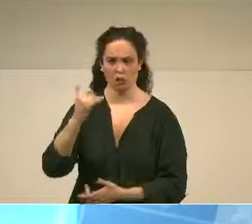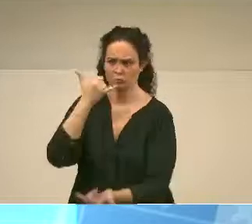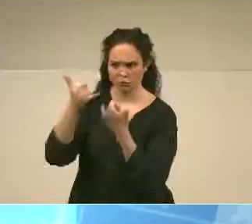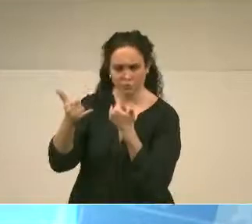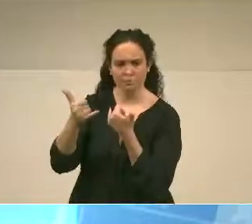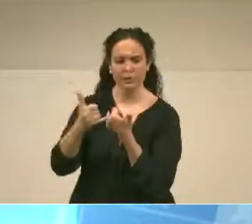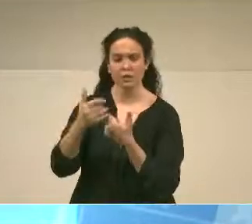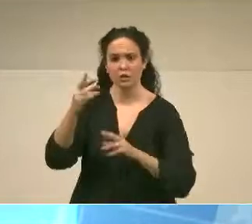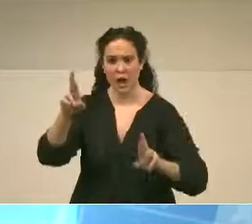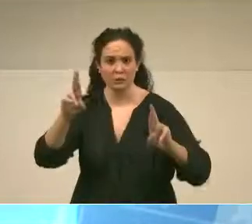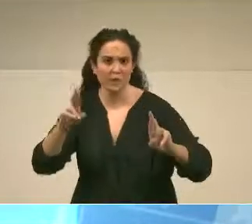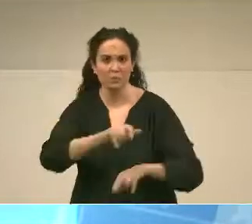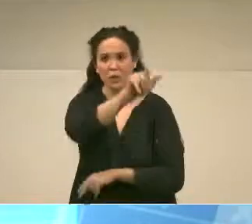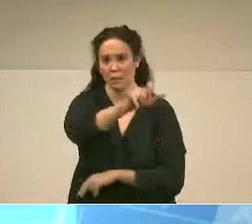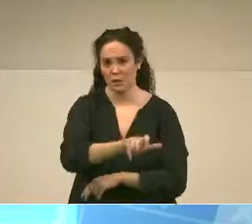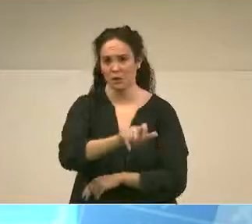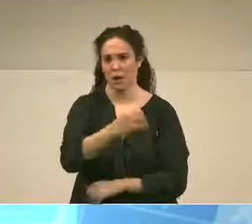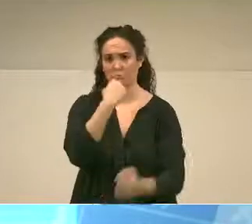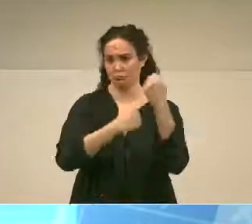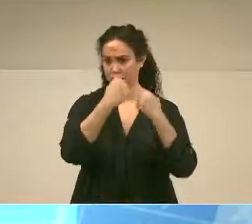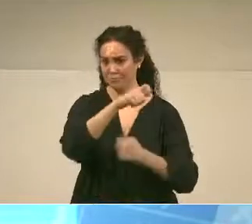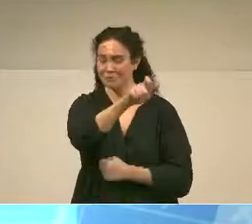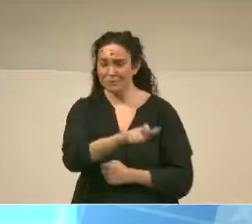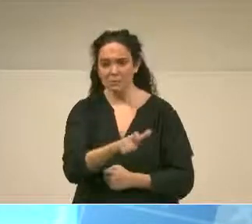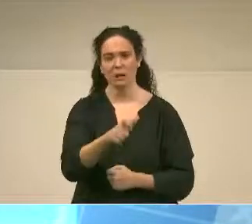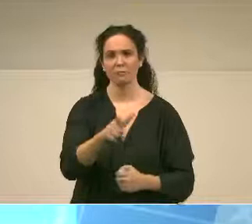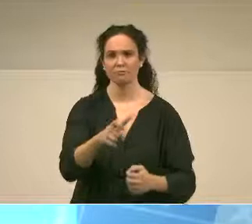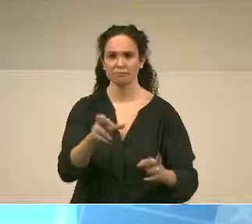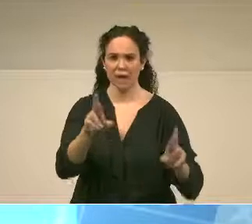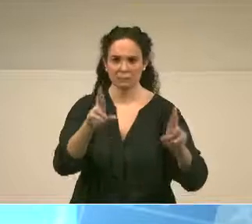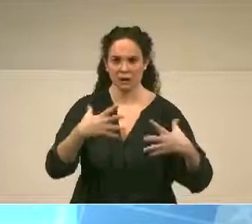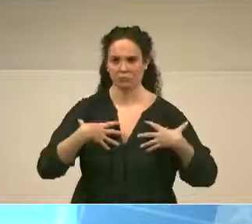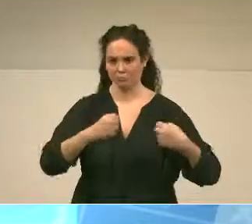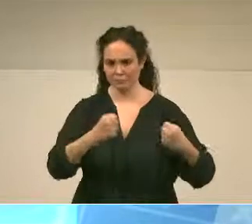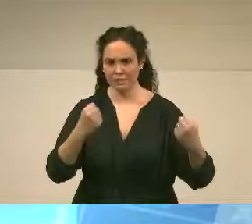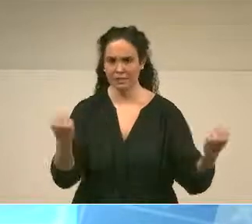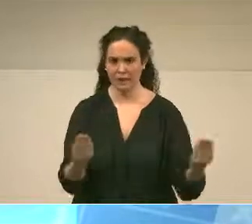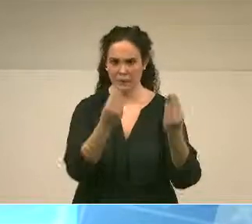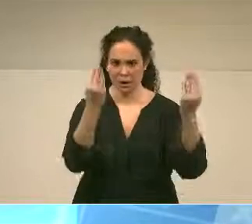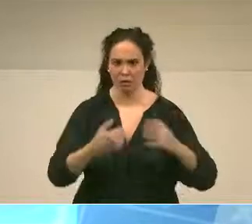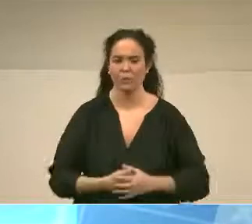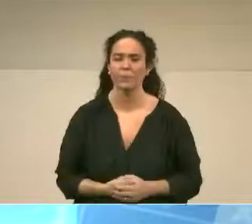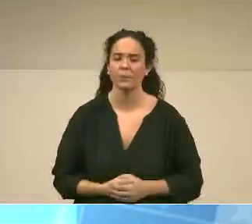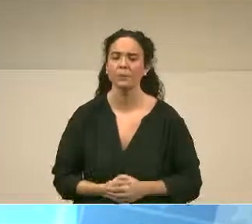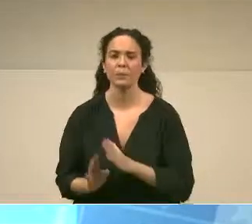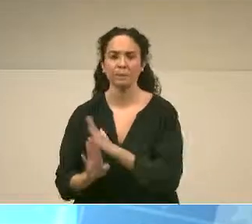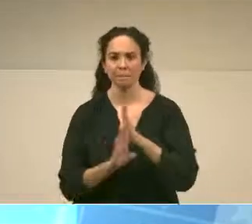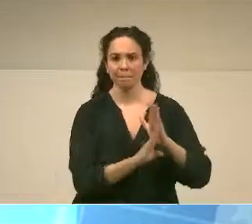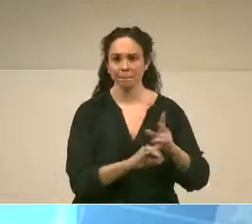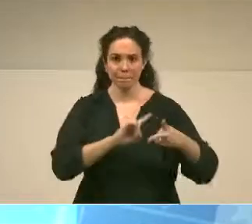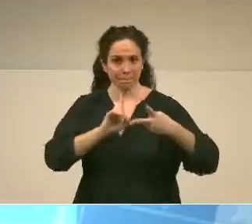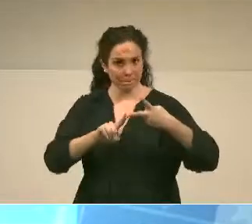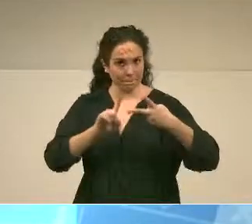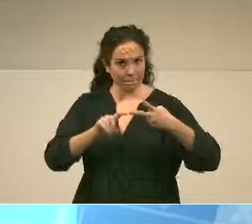herida pues, se encuentre lo mejor posible y se pueda recuperar de sus heridas. Con respecto a la segunda